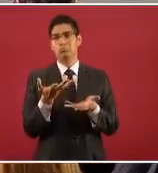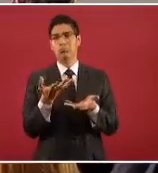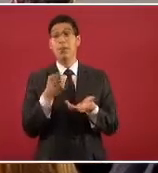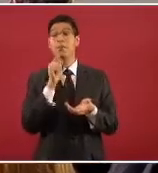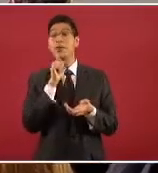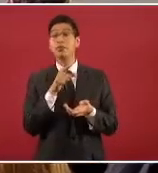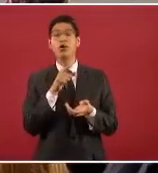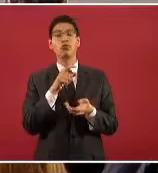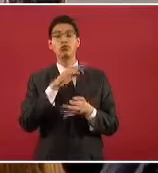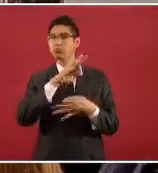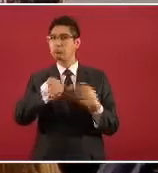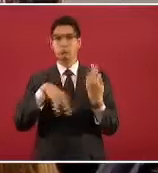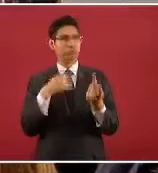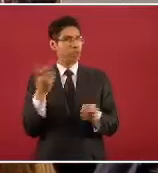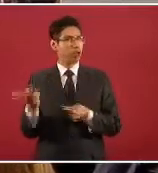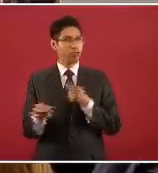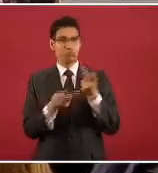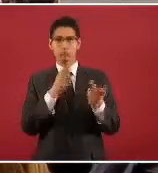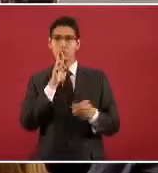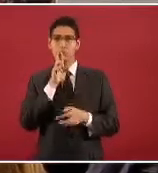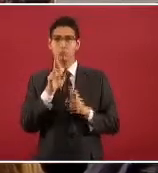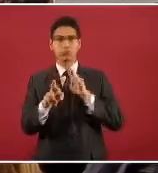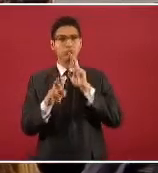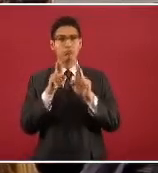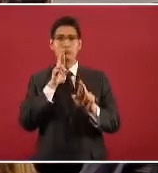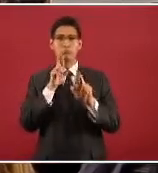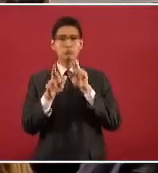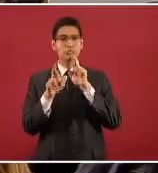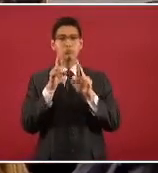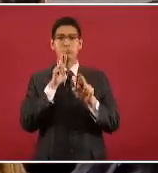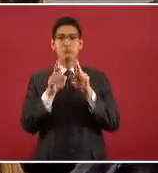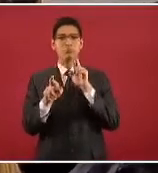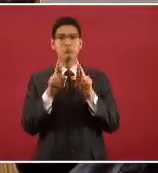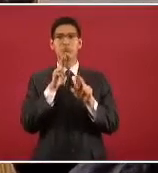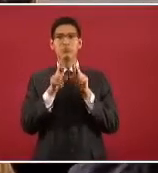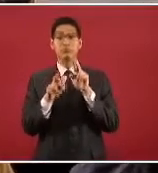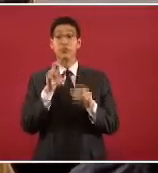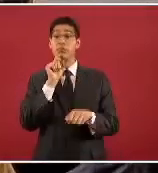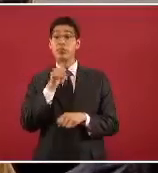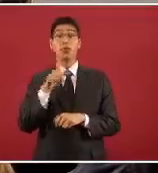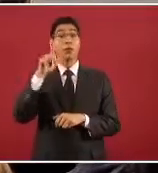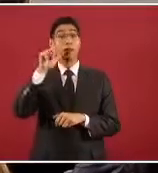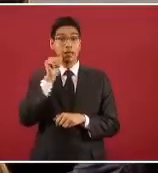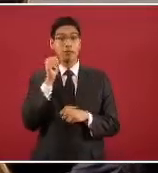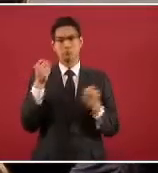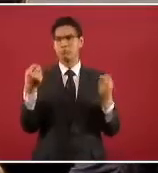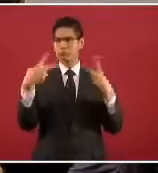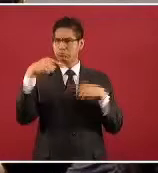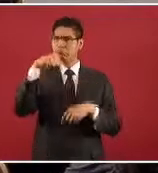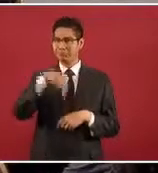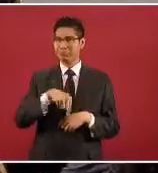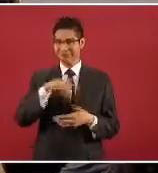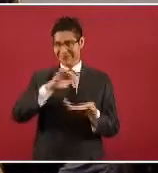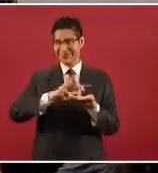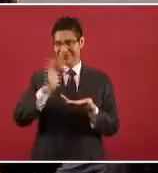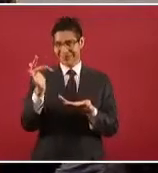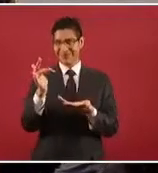respondiendo todas las preguntas como siempre, y mañana aquí nos volvemos a encontrar. Presidente, muchas